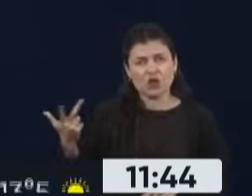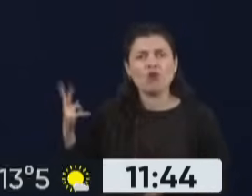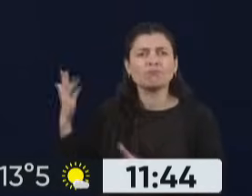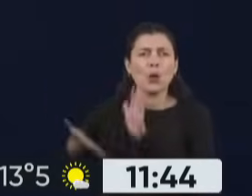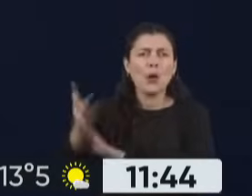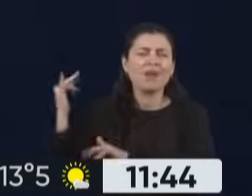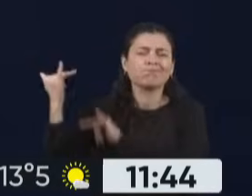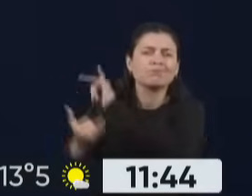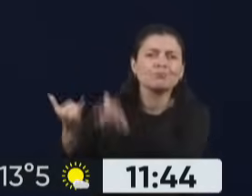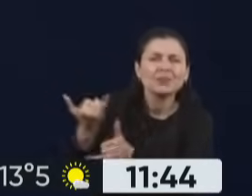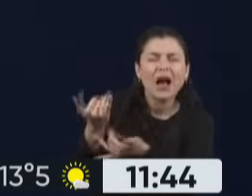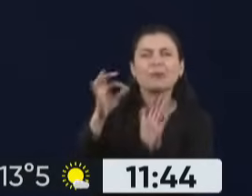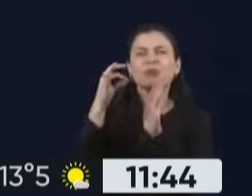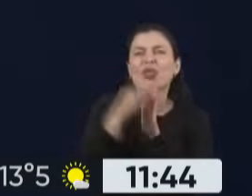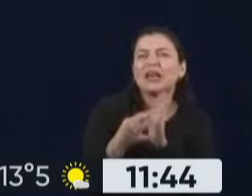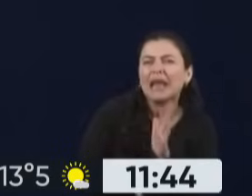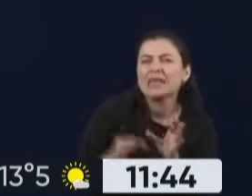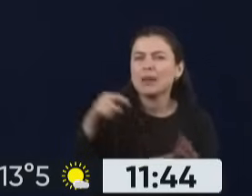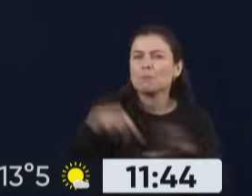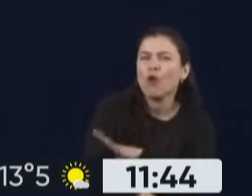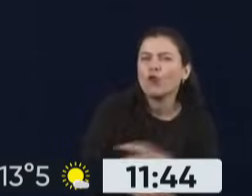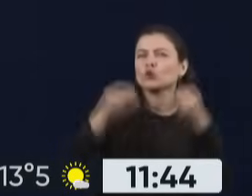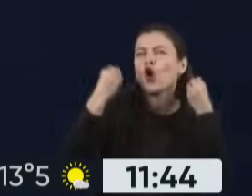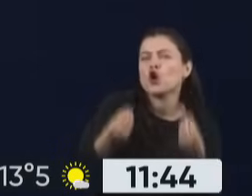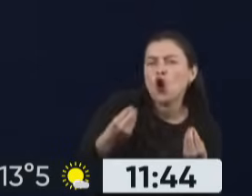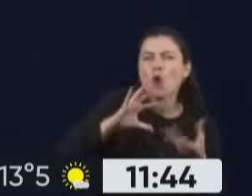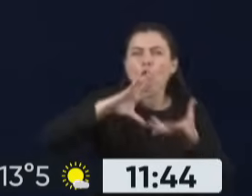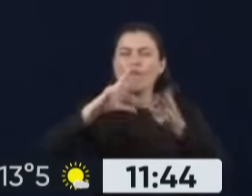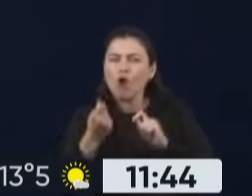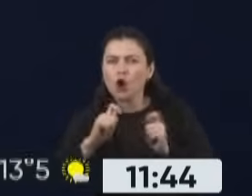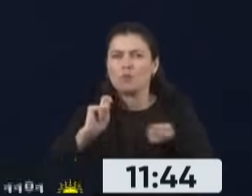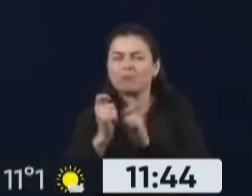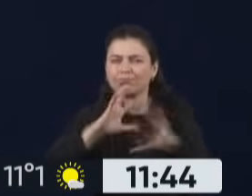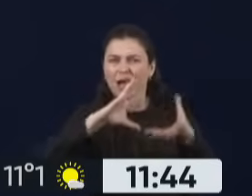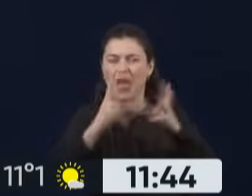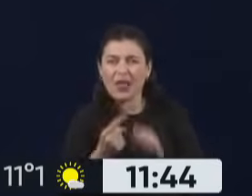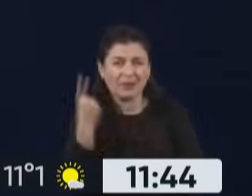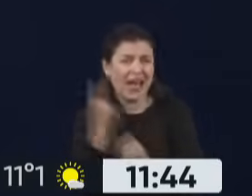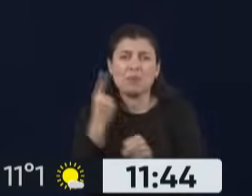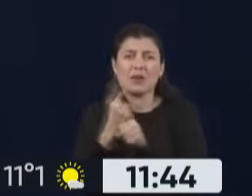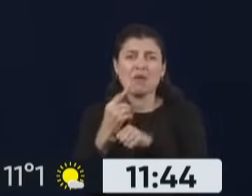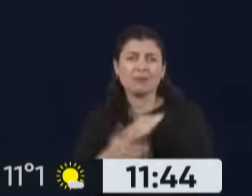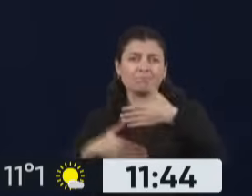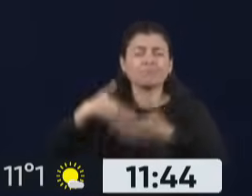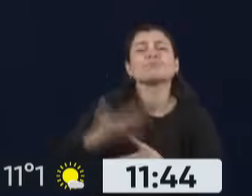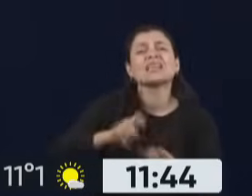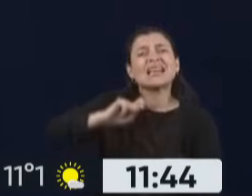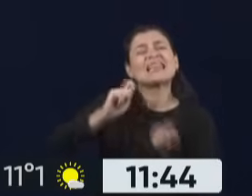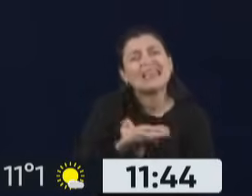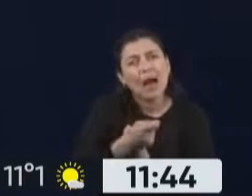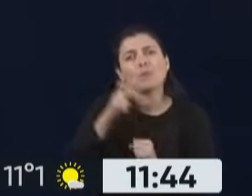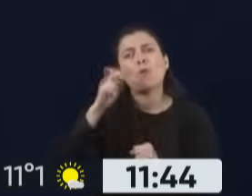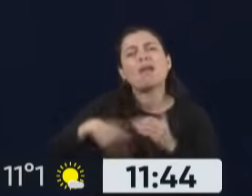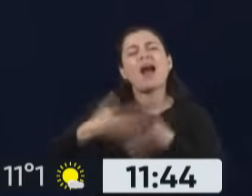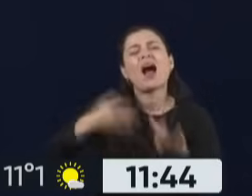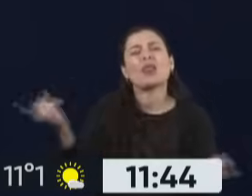detalle las medidas concretas y los instrumentos para llevar adelante el primer paso del plan de reparación